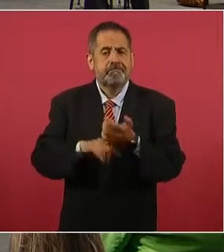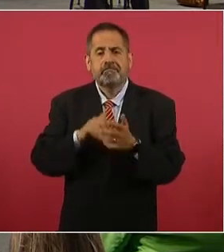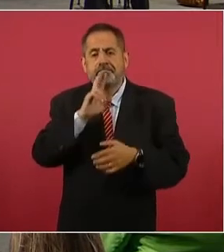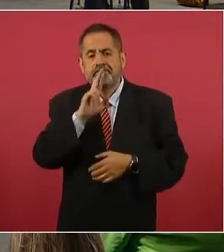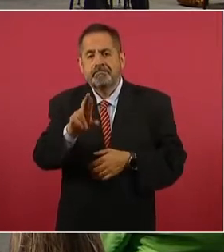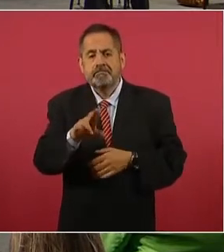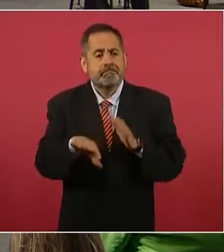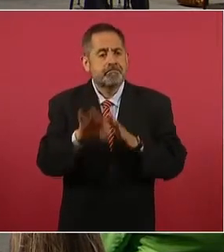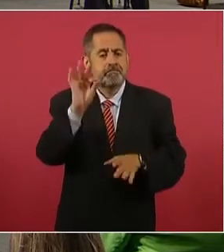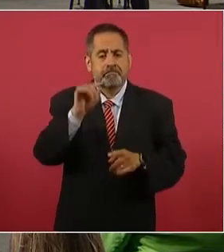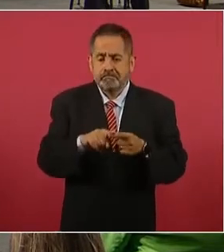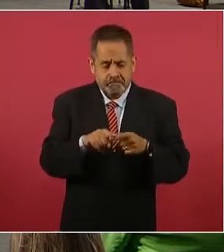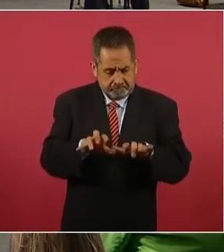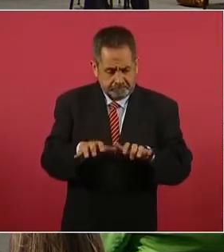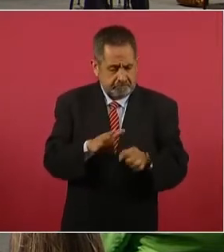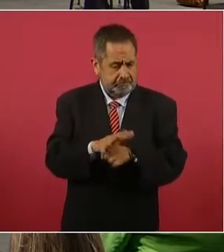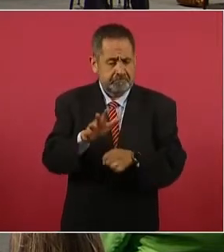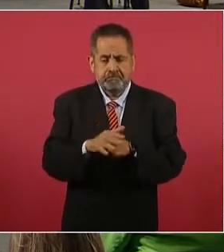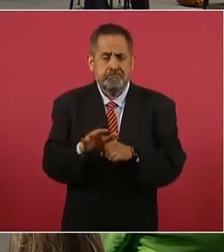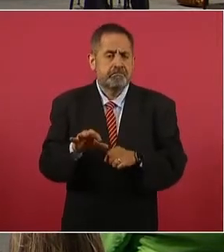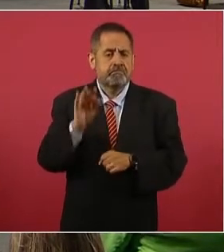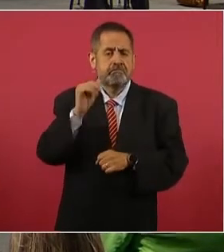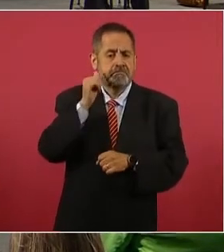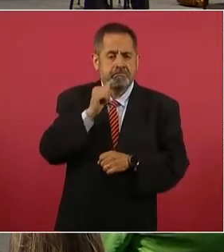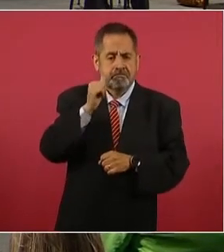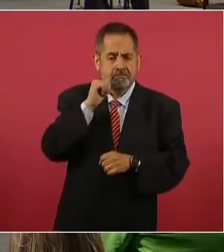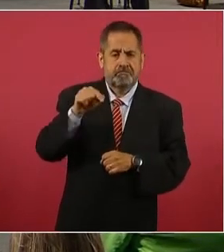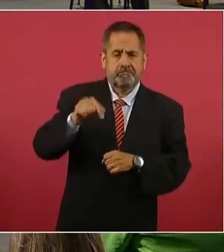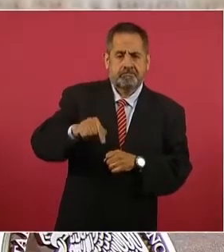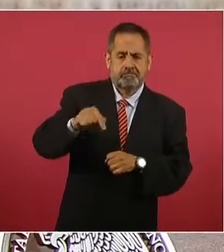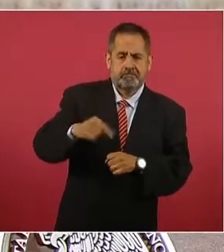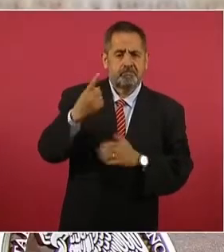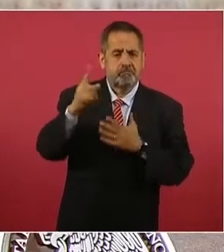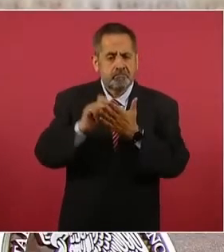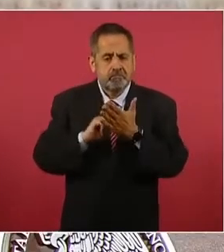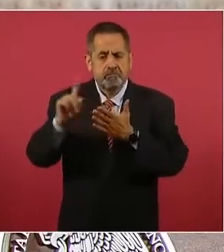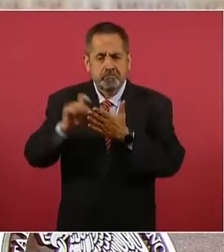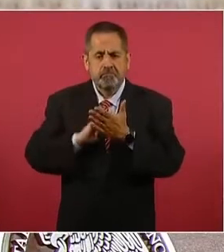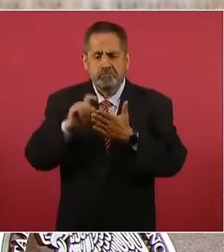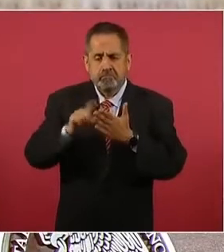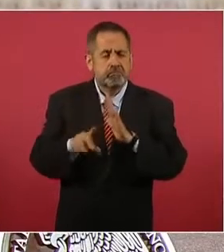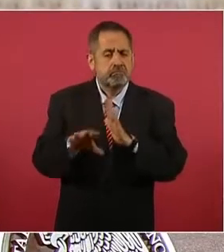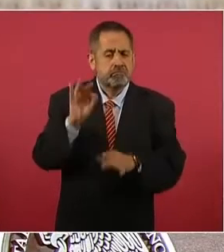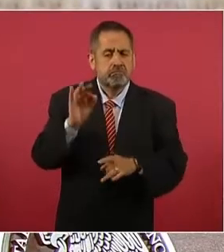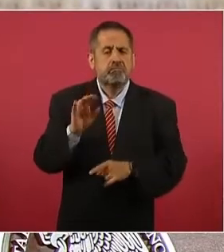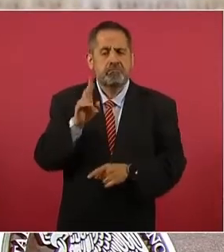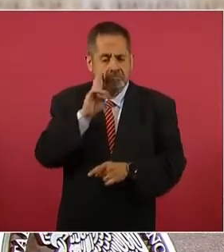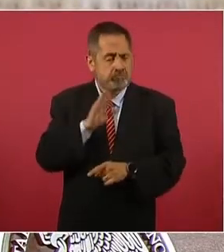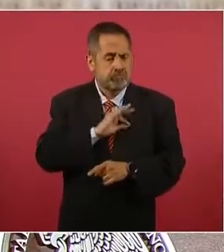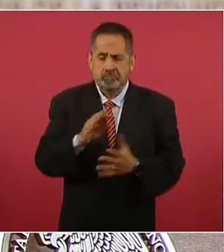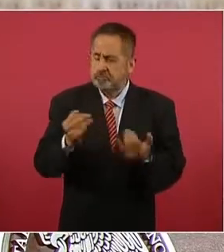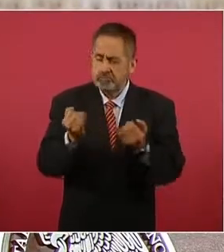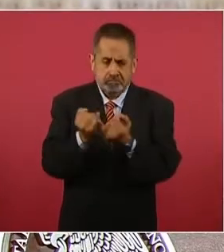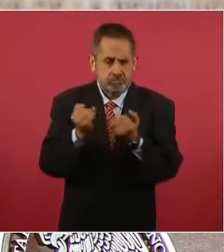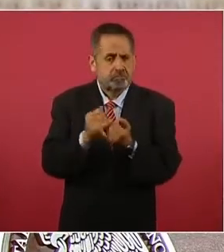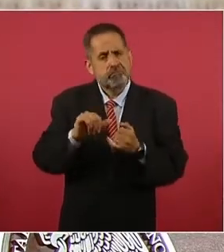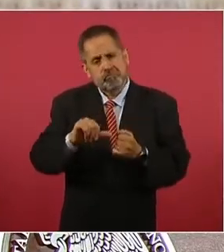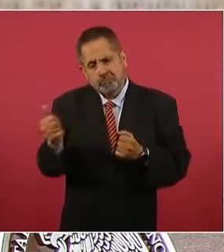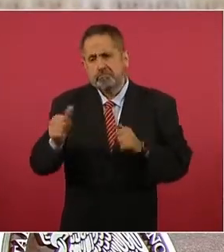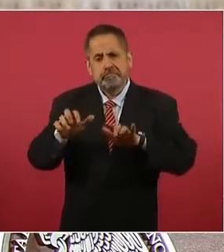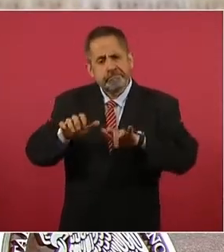puede sacar cada uno de los trabajadores una vez por mes. Lo mismo estamos haciendo con